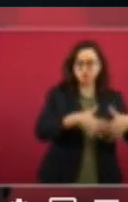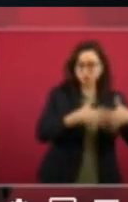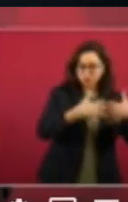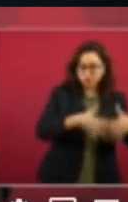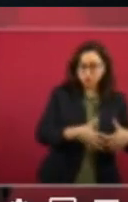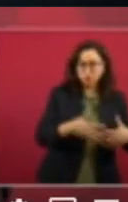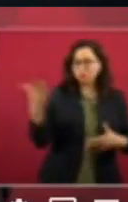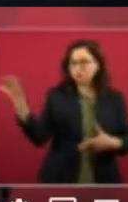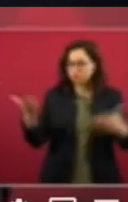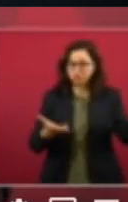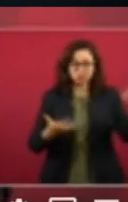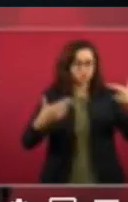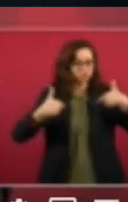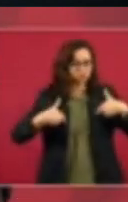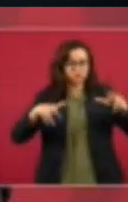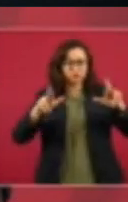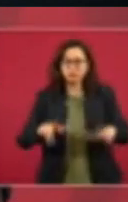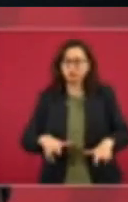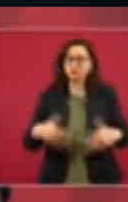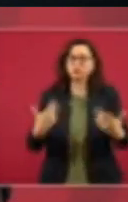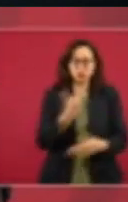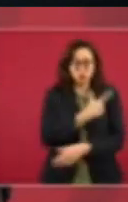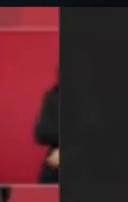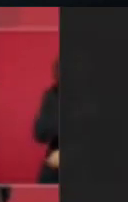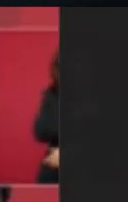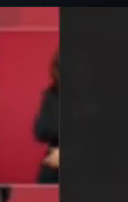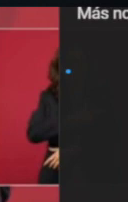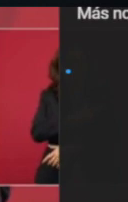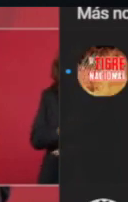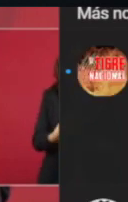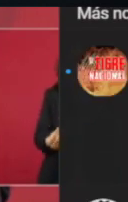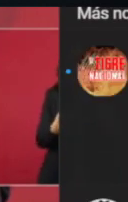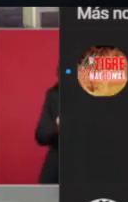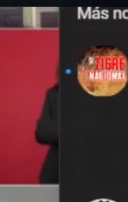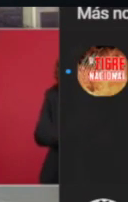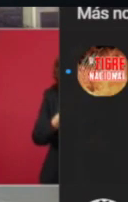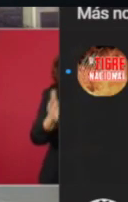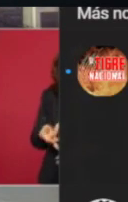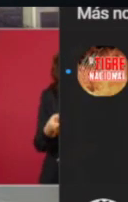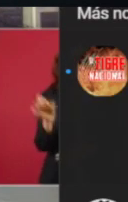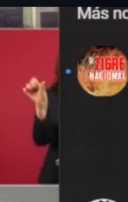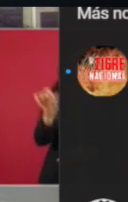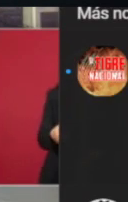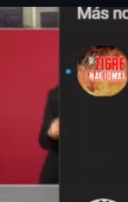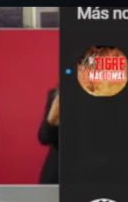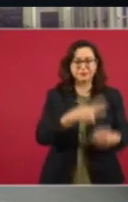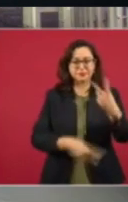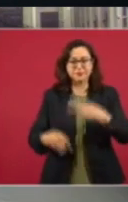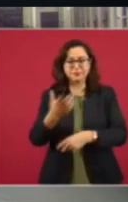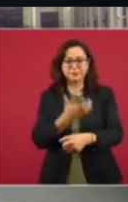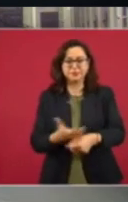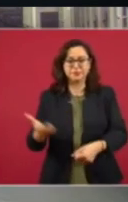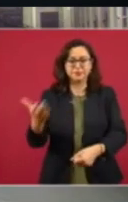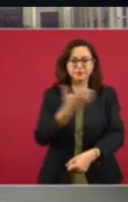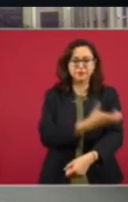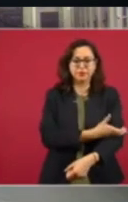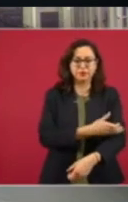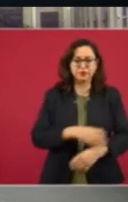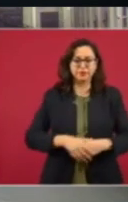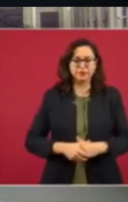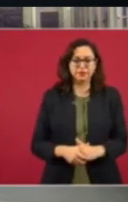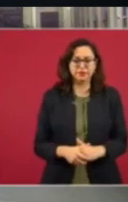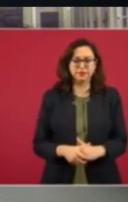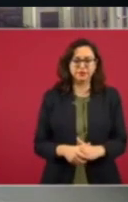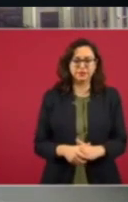gracias por esta visita y por participar en este